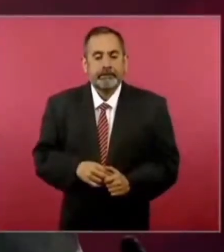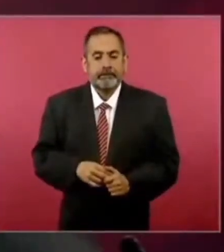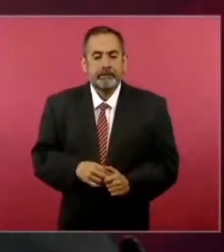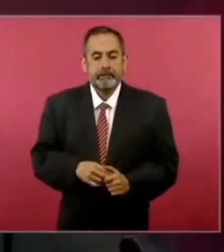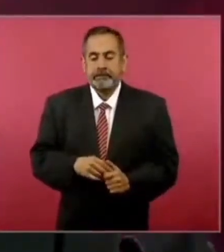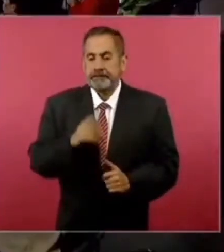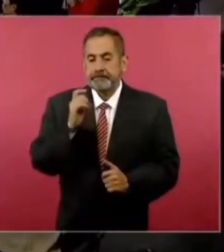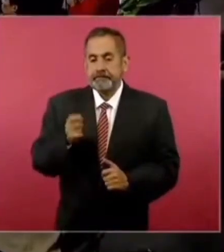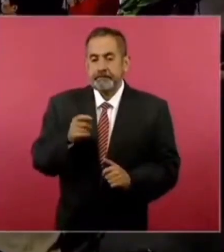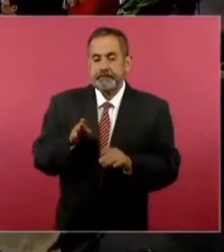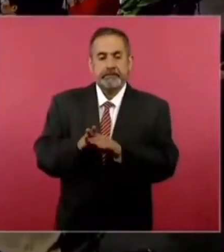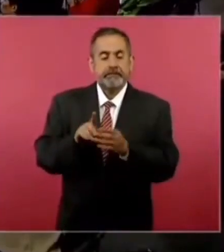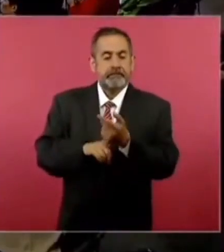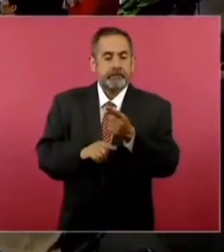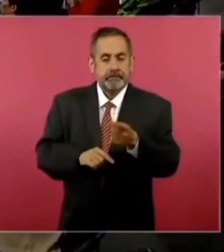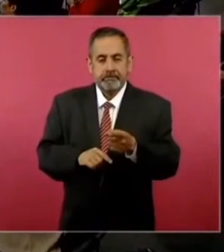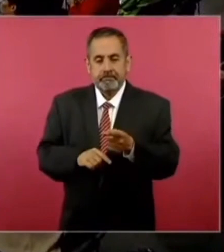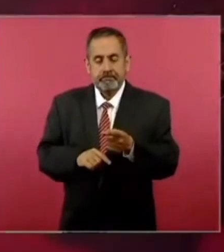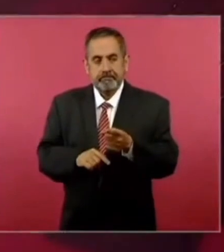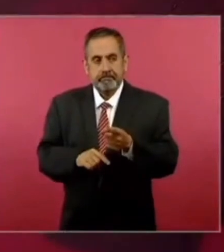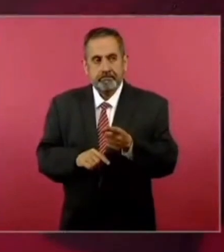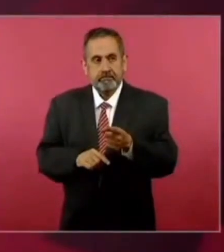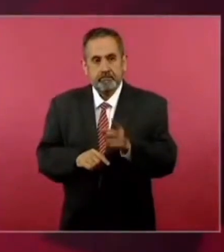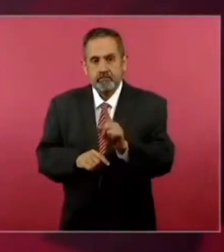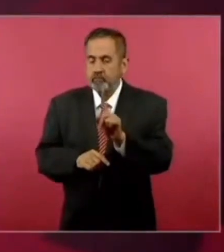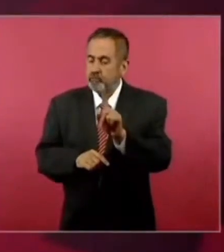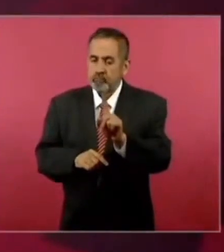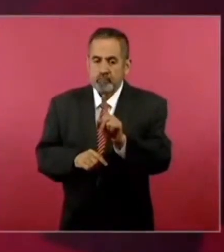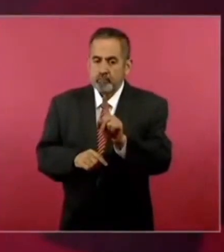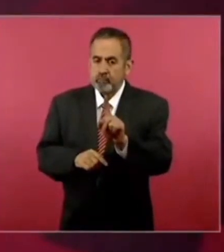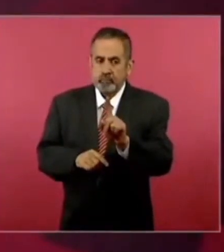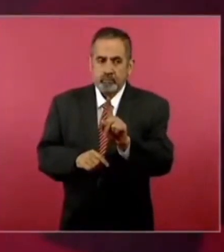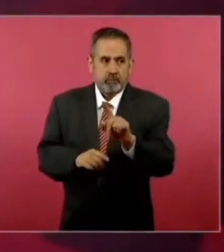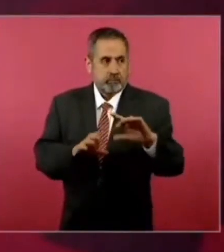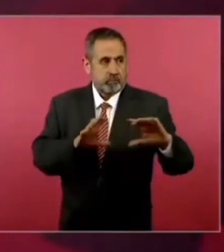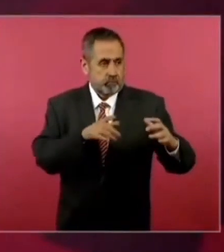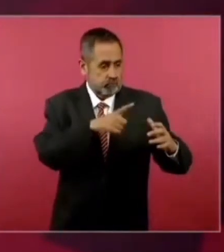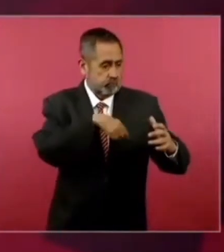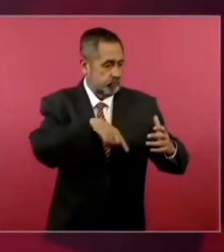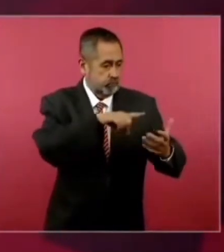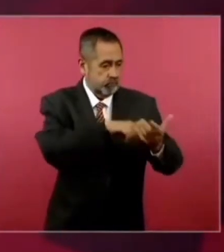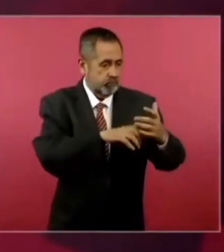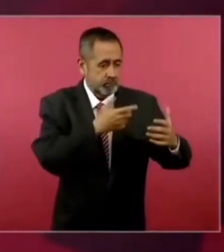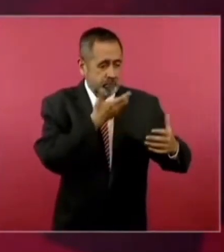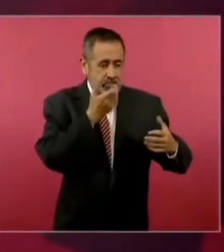es muy inhumano el modelo conservador,